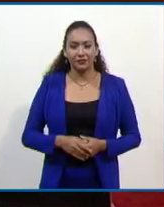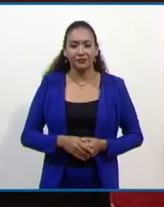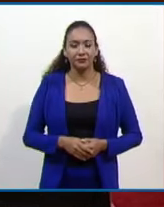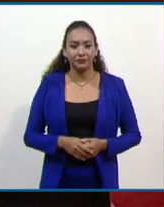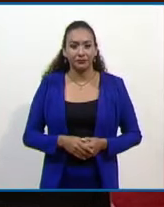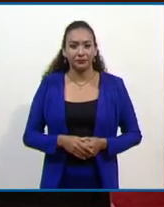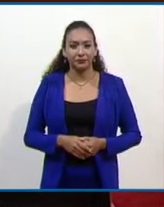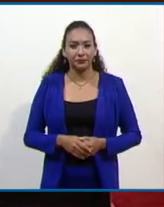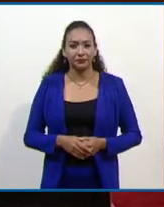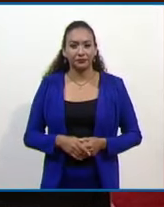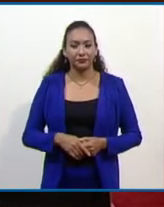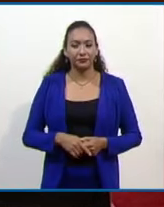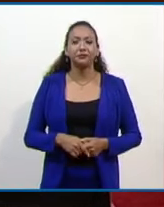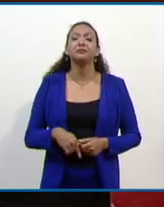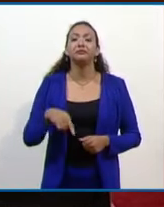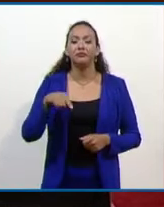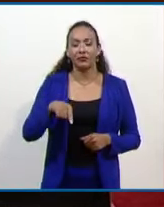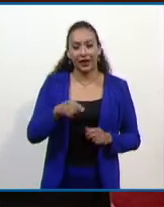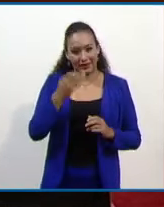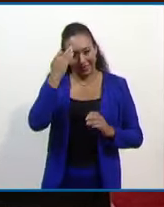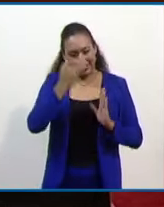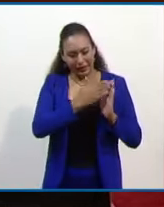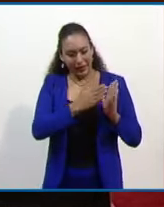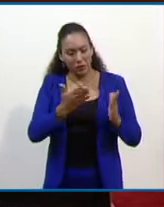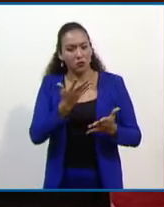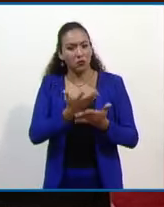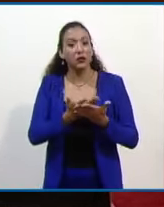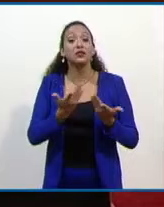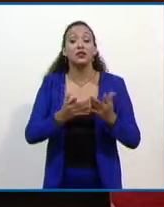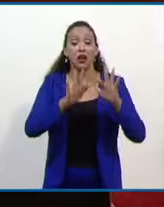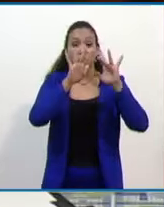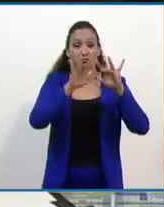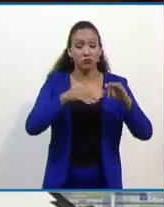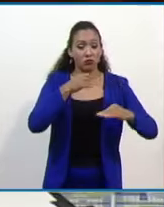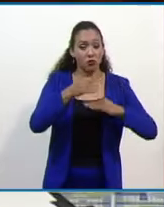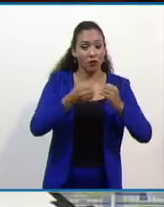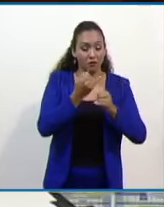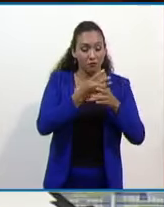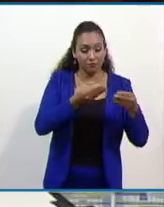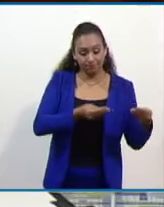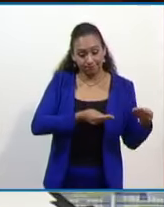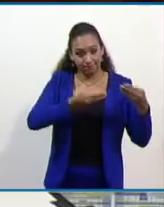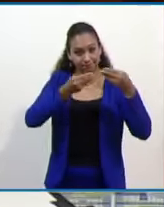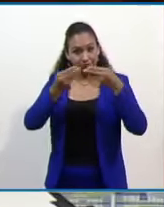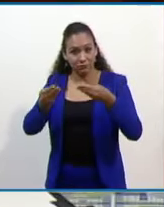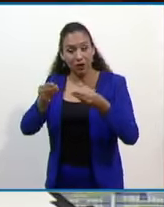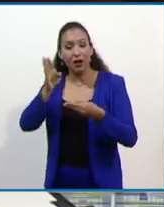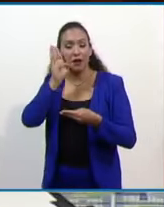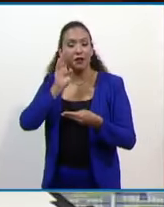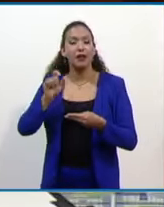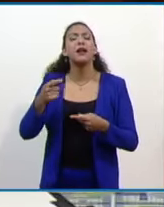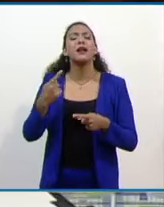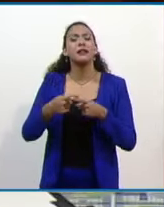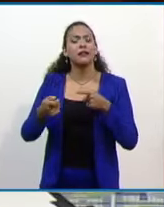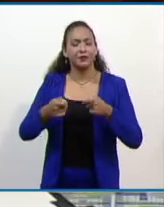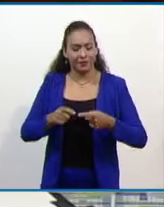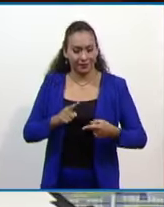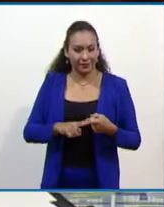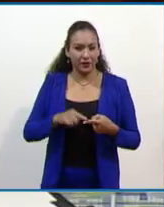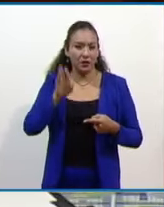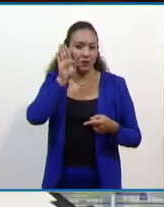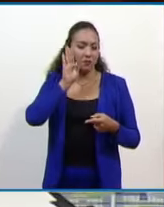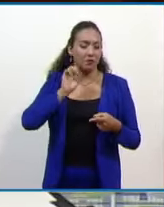En esta sesión, la Comisión de Receso presentó su informe de actividades. Fue integrada por las ministras Loreta Ortiz Alf